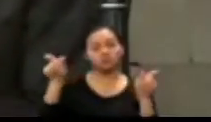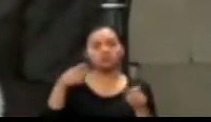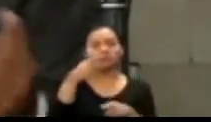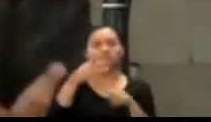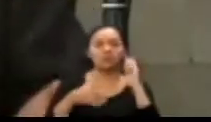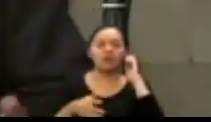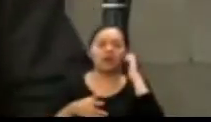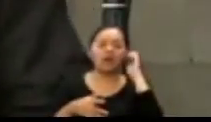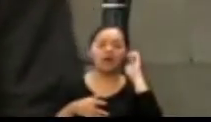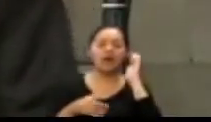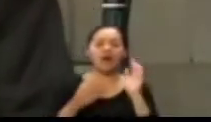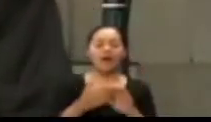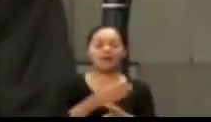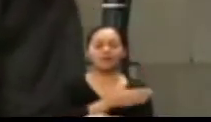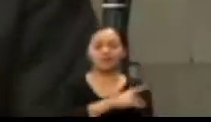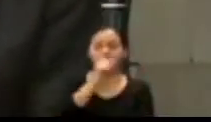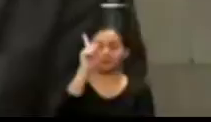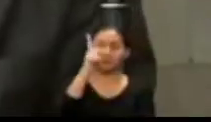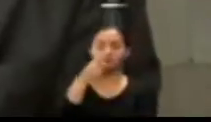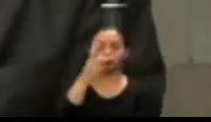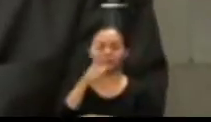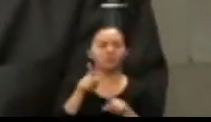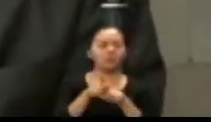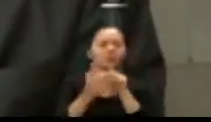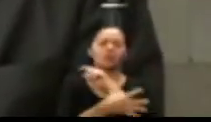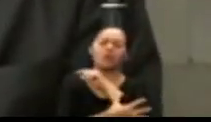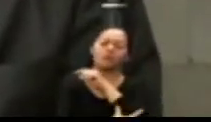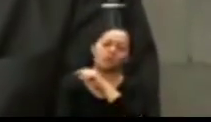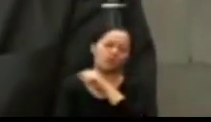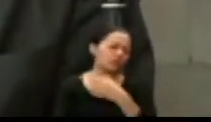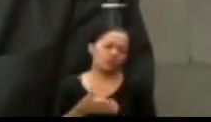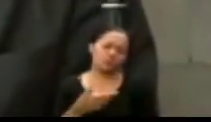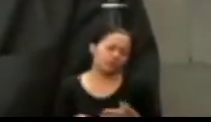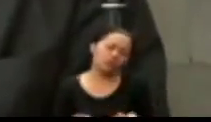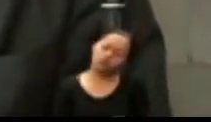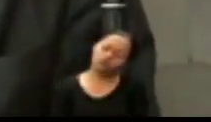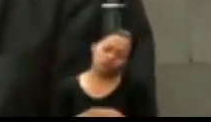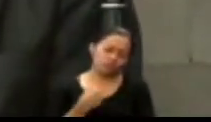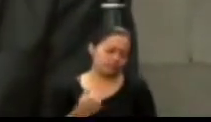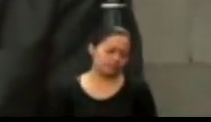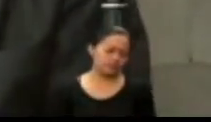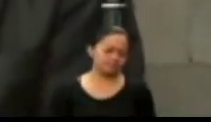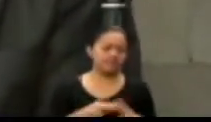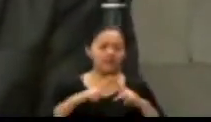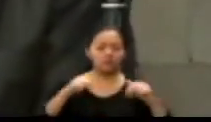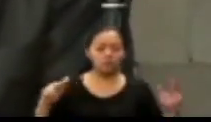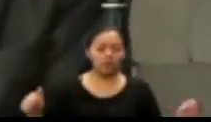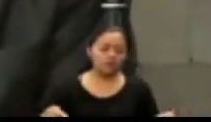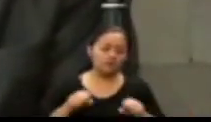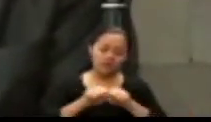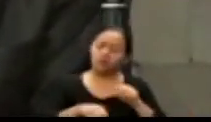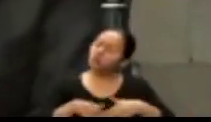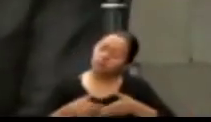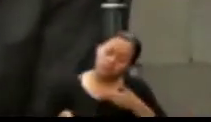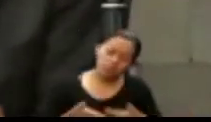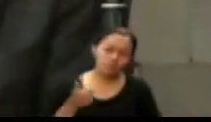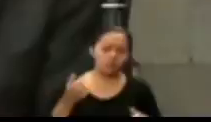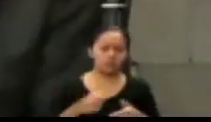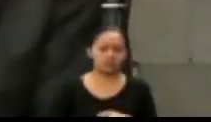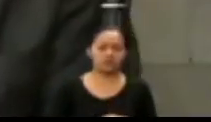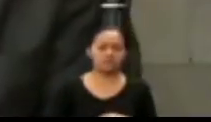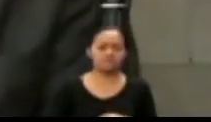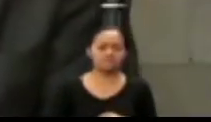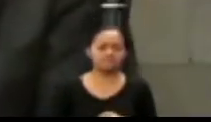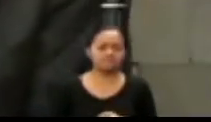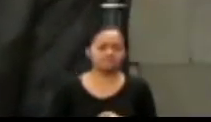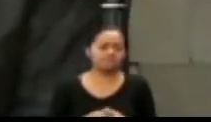que acostumbrarse a la pobreza, a la basura en las calles, al medio ambiente contaminado. No es así. No hay que acostumbrarse a